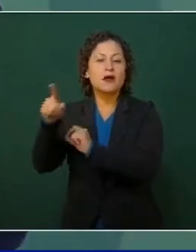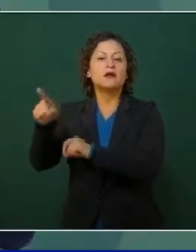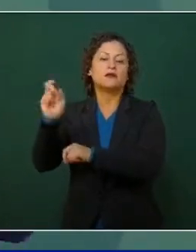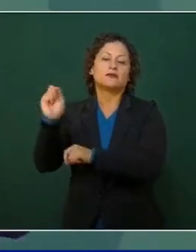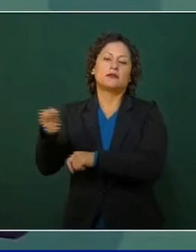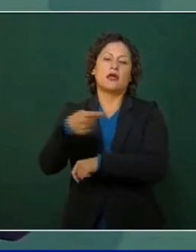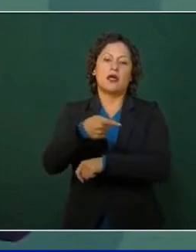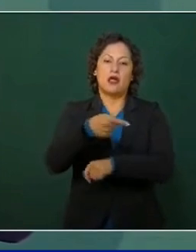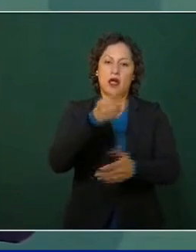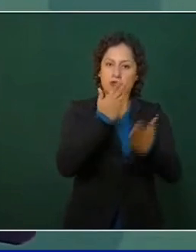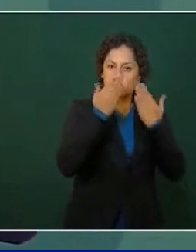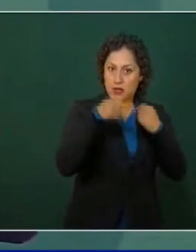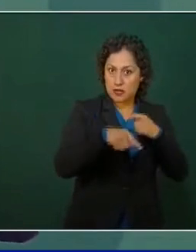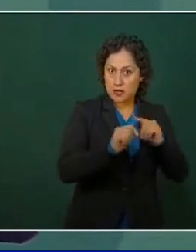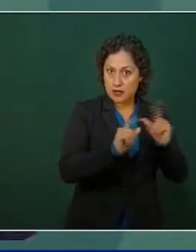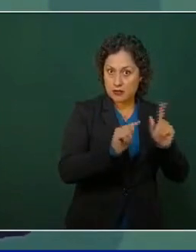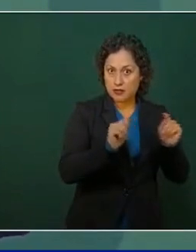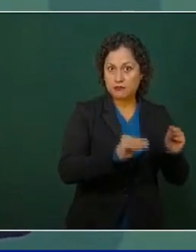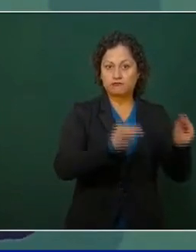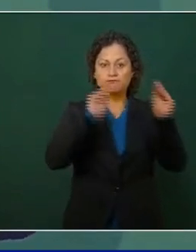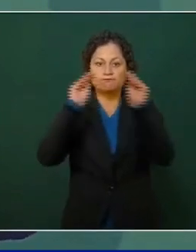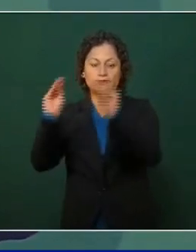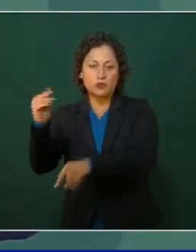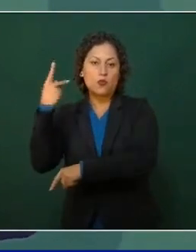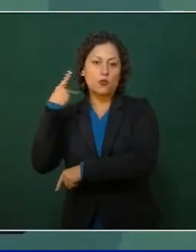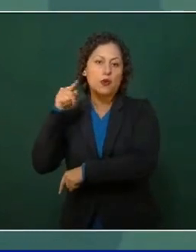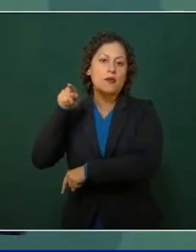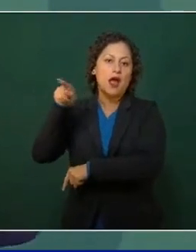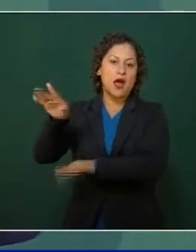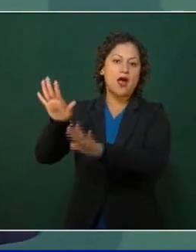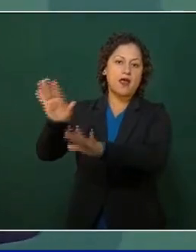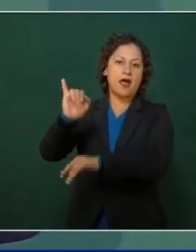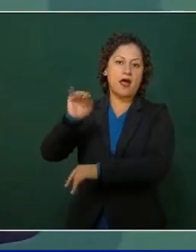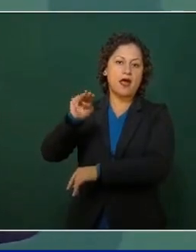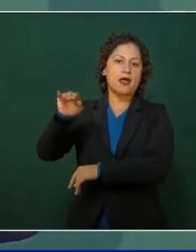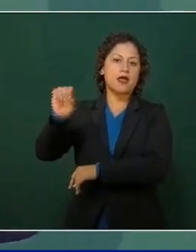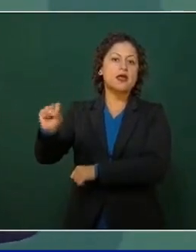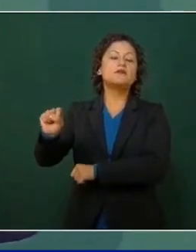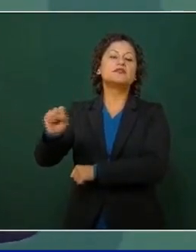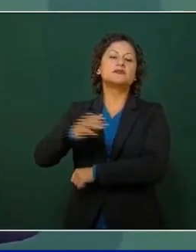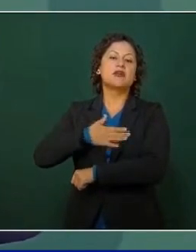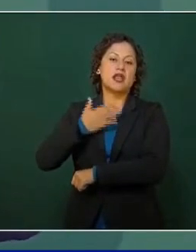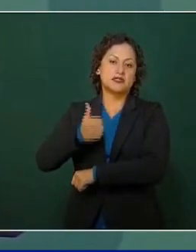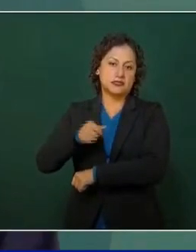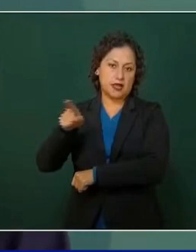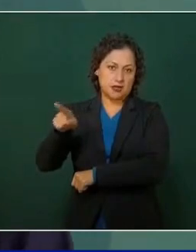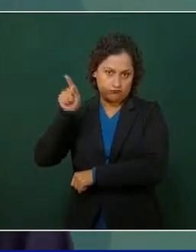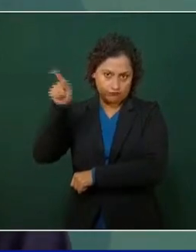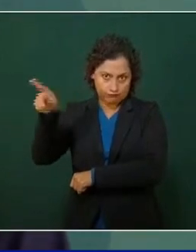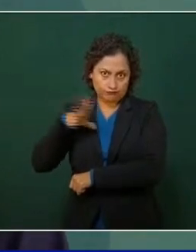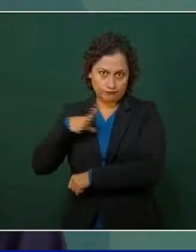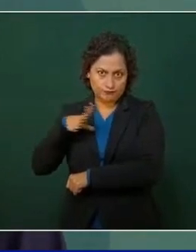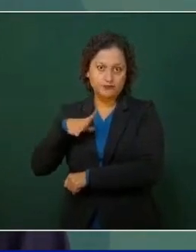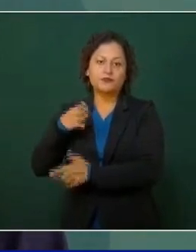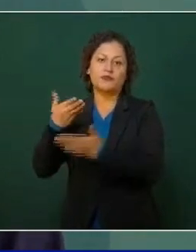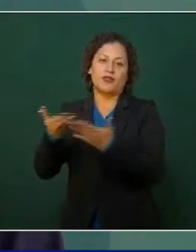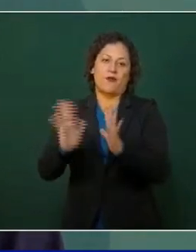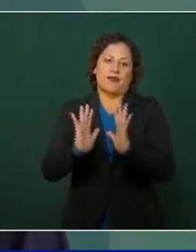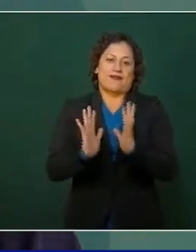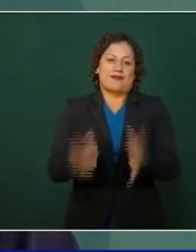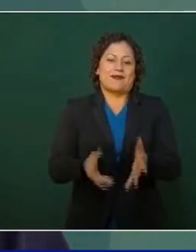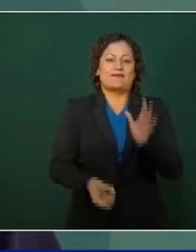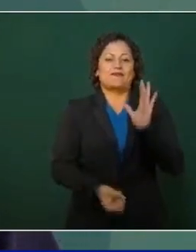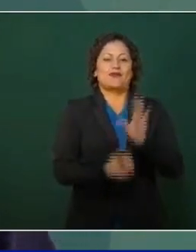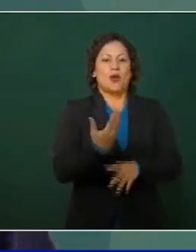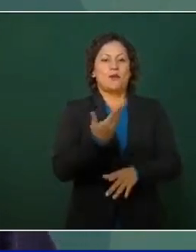pues se tenían que ir a Puebla, porque en Puebla sí hay IMSS Bienestar. Ahora que habrá IMSS Bienestar en Tlaxcala, los médicos de Tlaxcala en esa